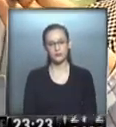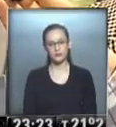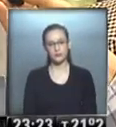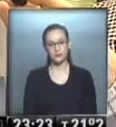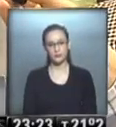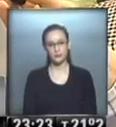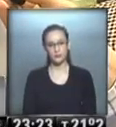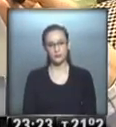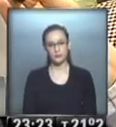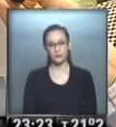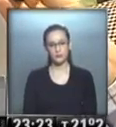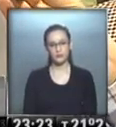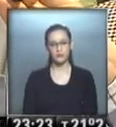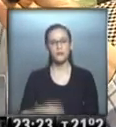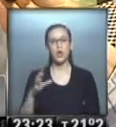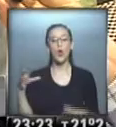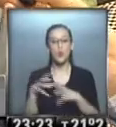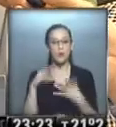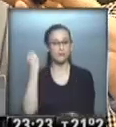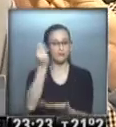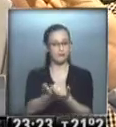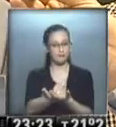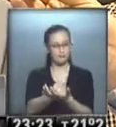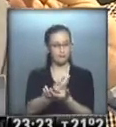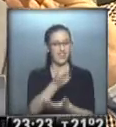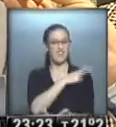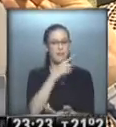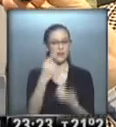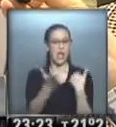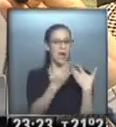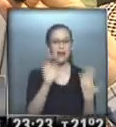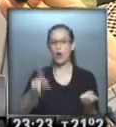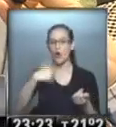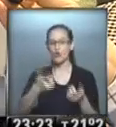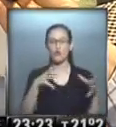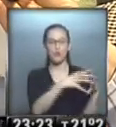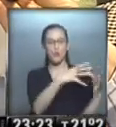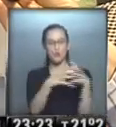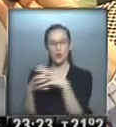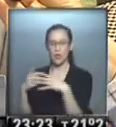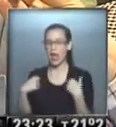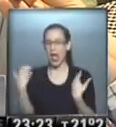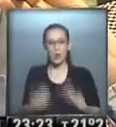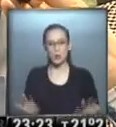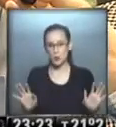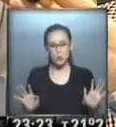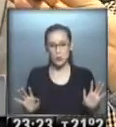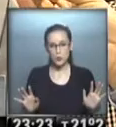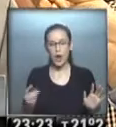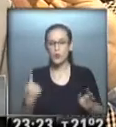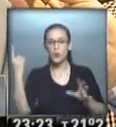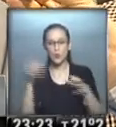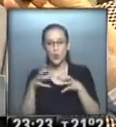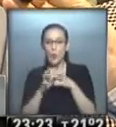Bueno, nosotros somos cabeza de un poder y como cabeza de un poder dialogamos con los otros poderes. Es natural que así se haga porque somos una rama que tiene